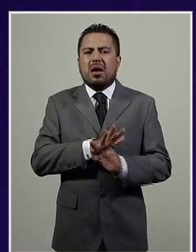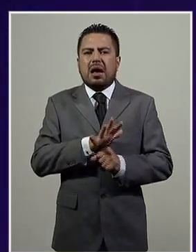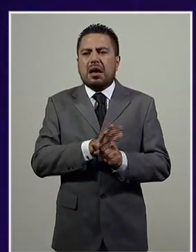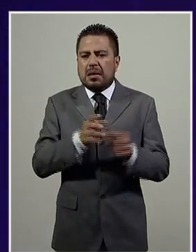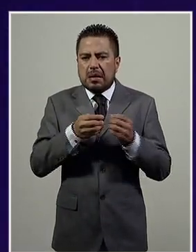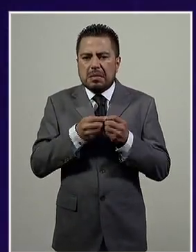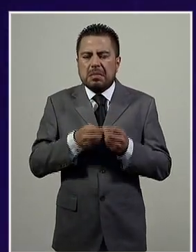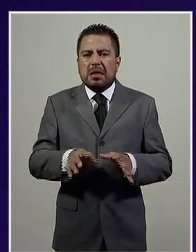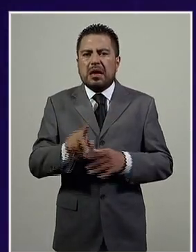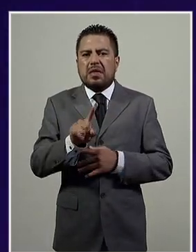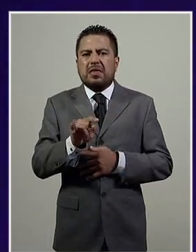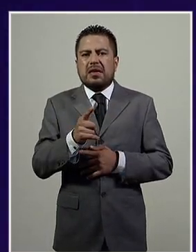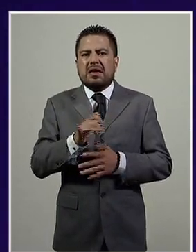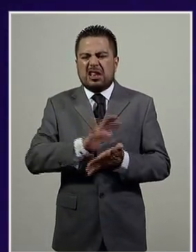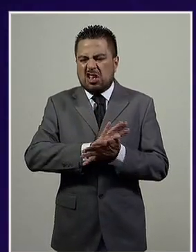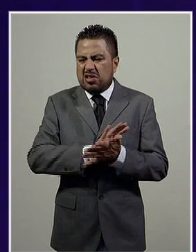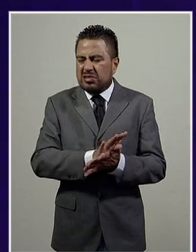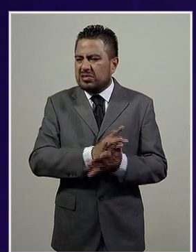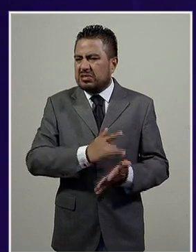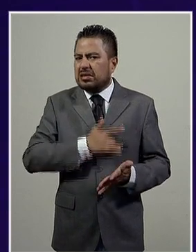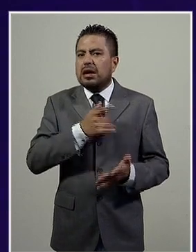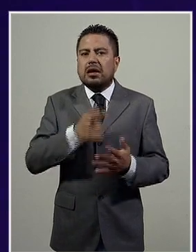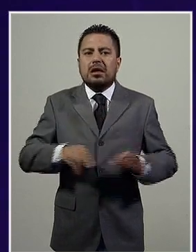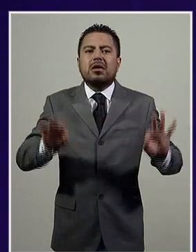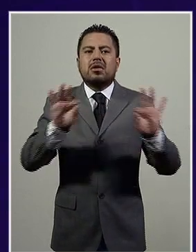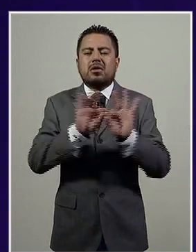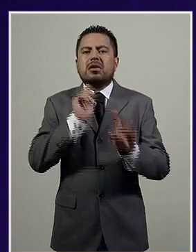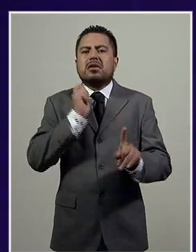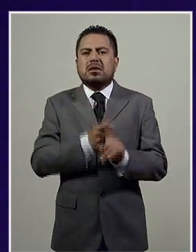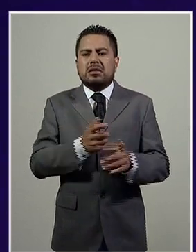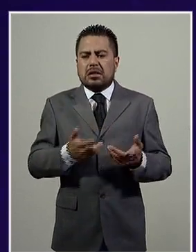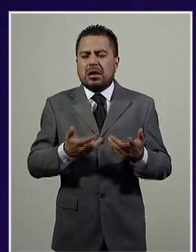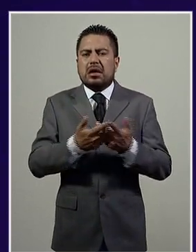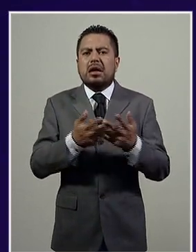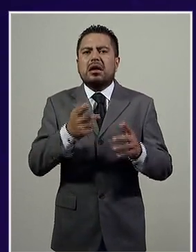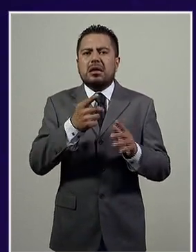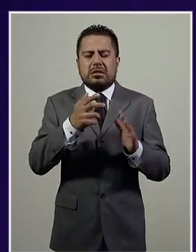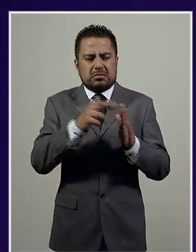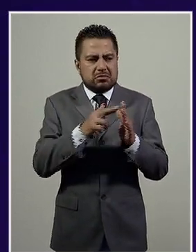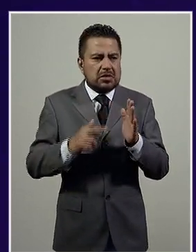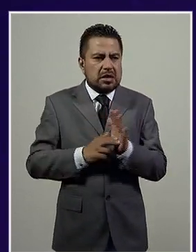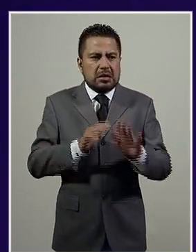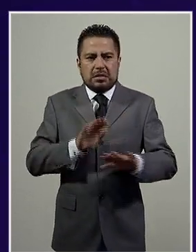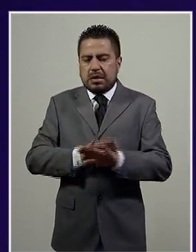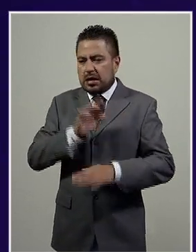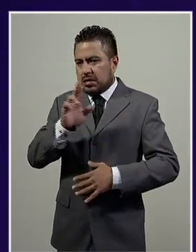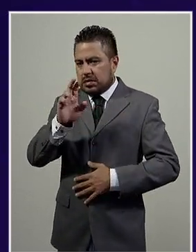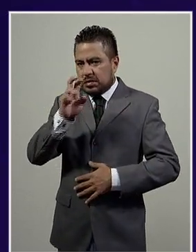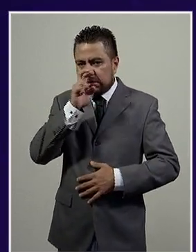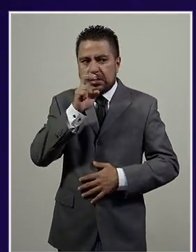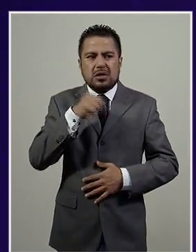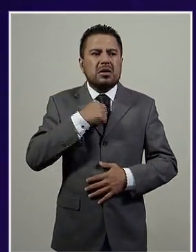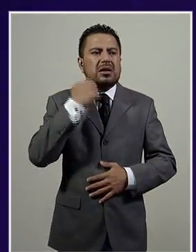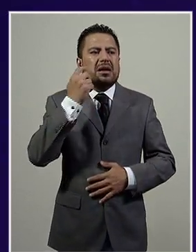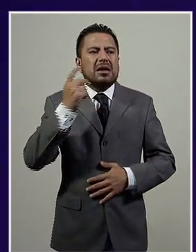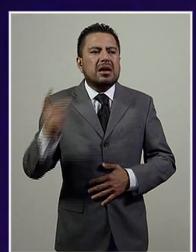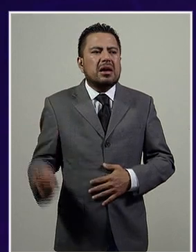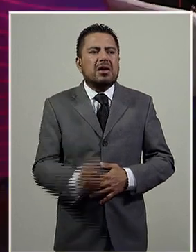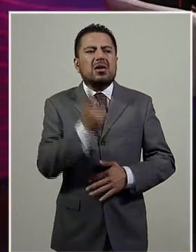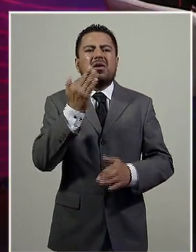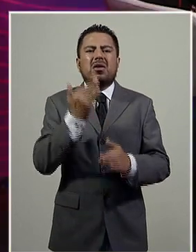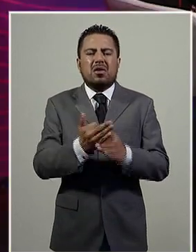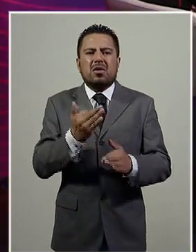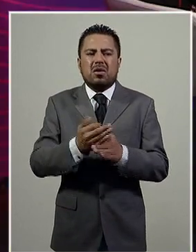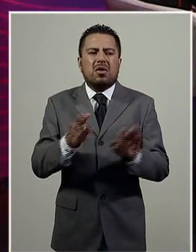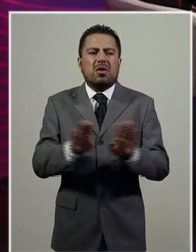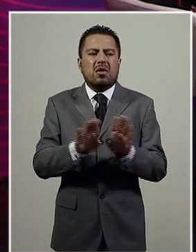pérdida de dignidad, de humillación, lo que importa es ceñirse a una regla muy estricta, ¿no? Entonces yo te quisiera preguntar,